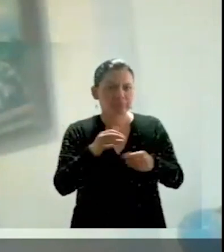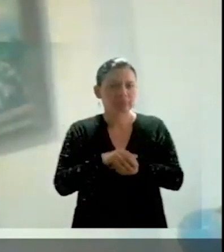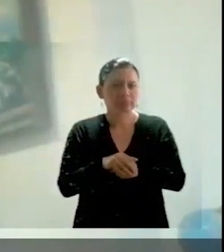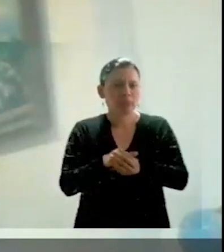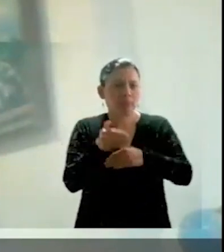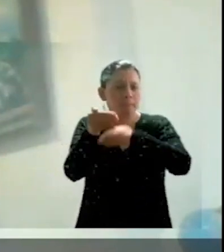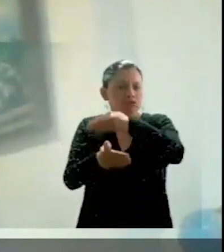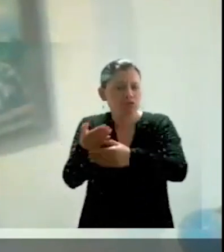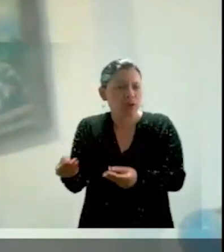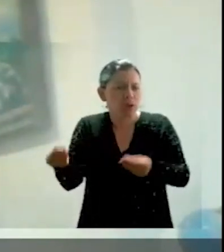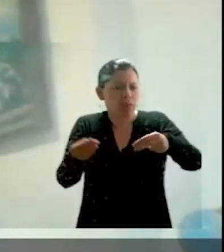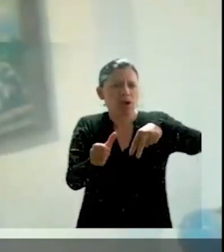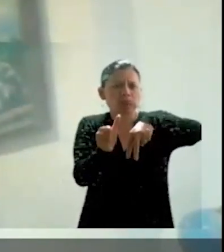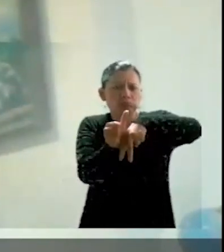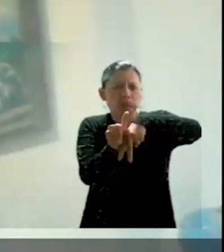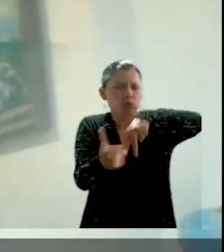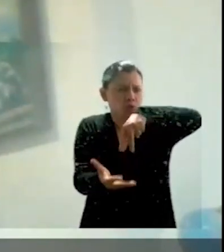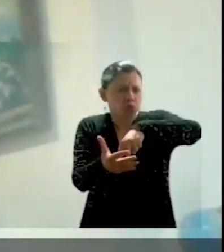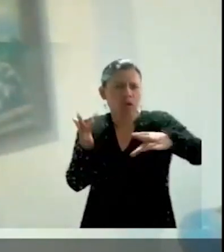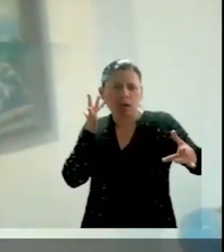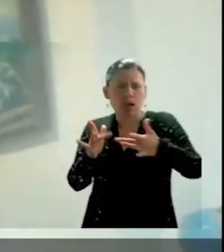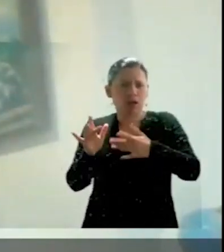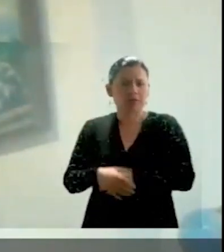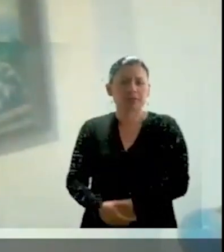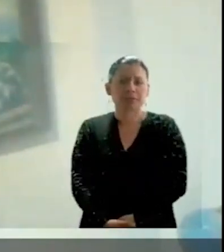a una tutela judicial efectiva.